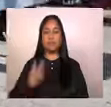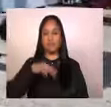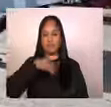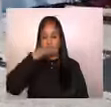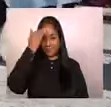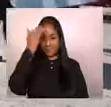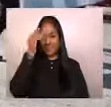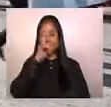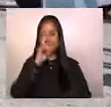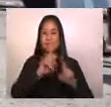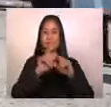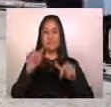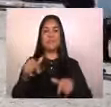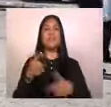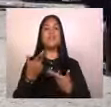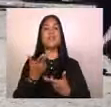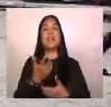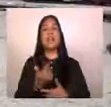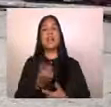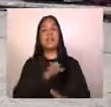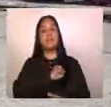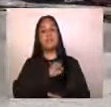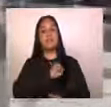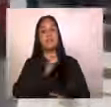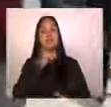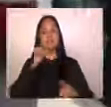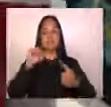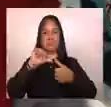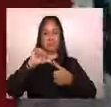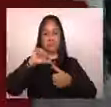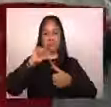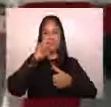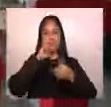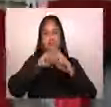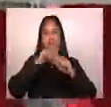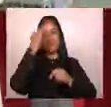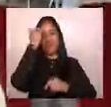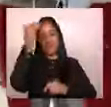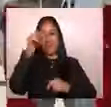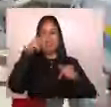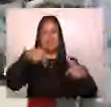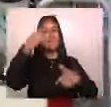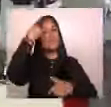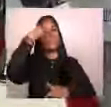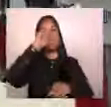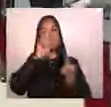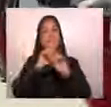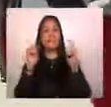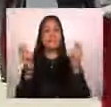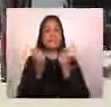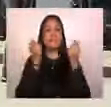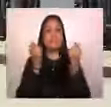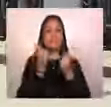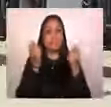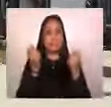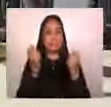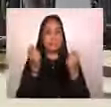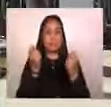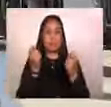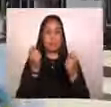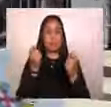Nuestro saludo también a las hermanas repúblicas de Centroamérica en este día en el que celebramos